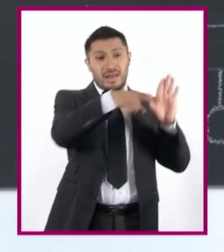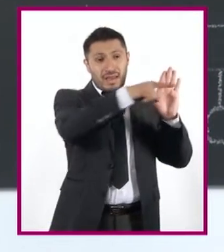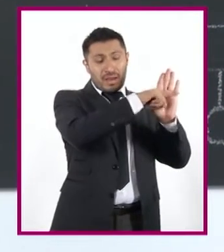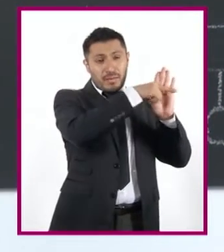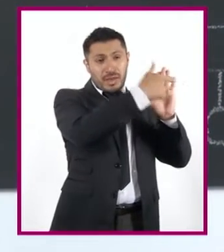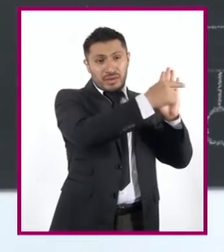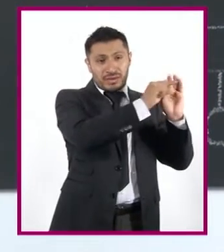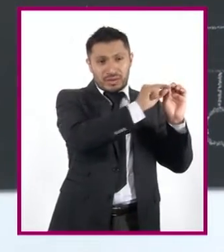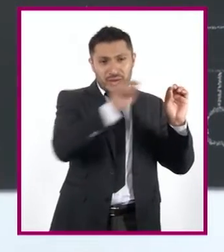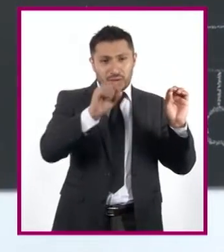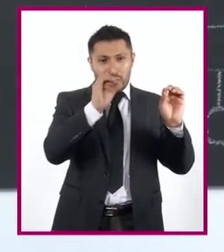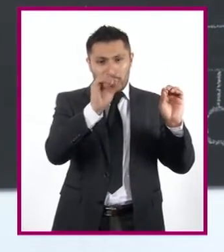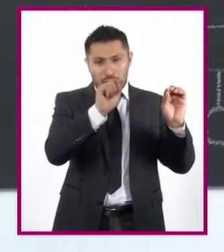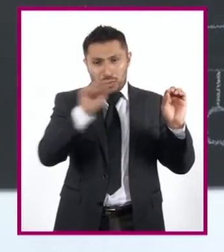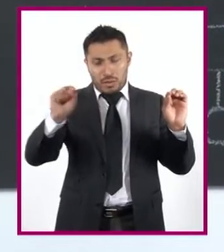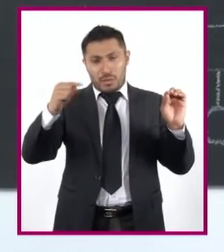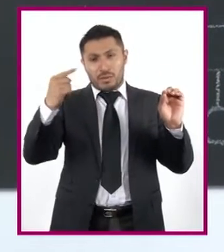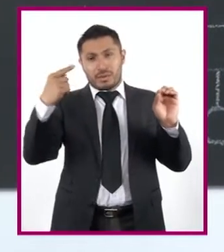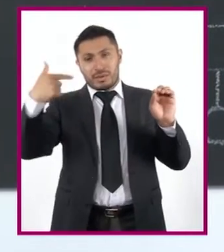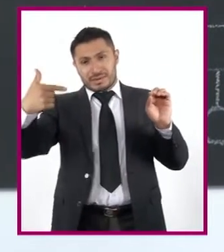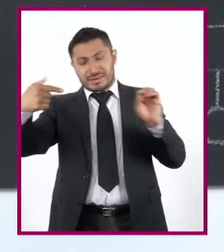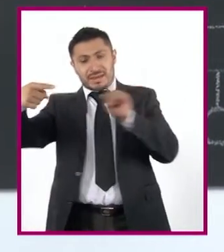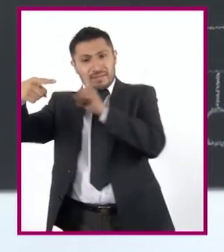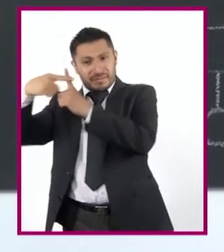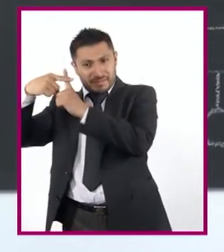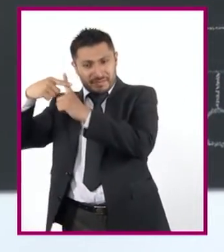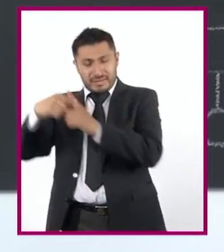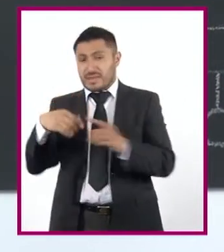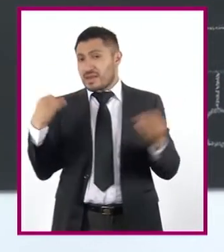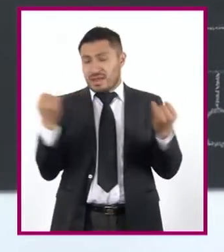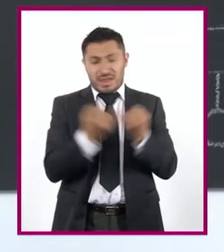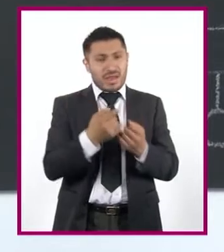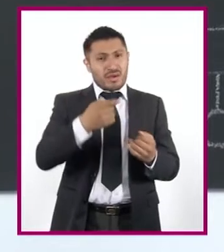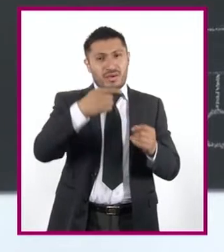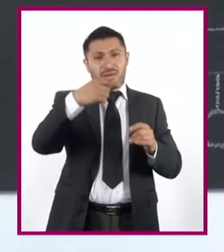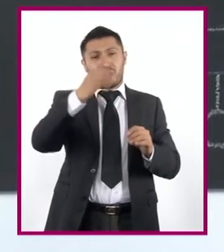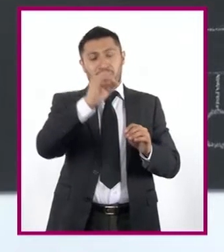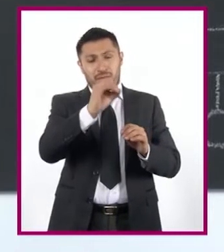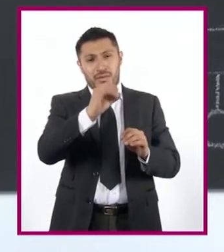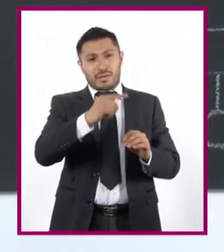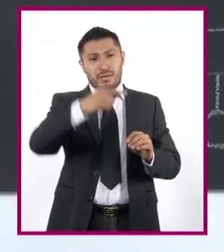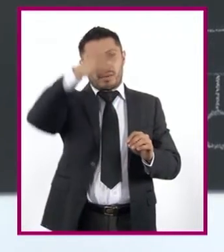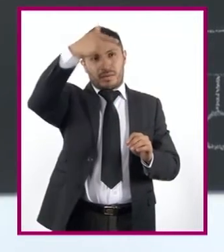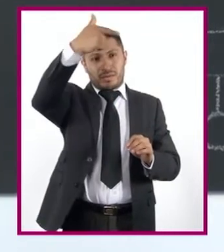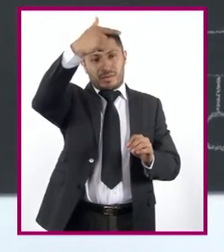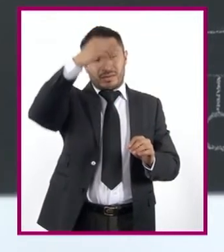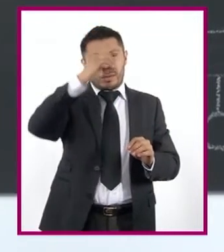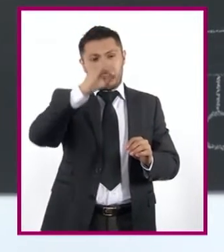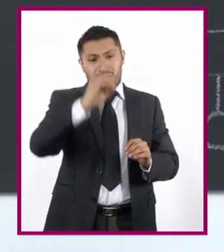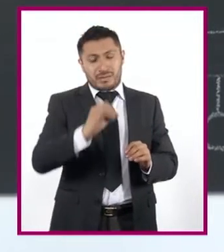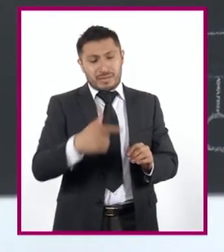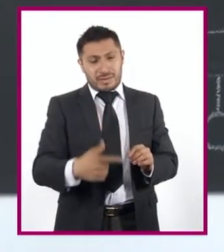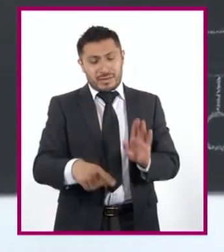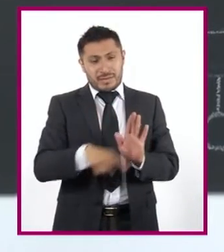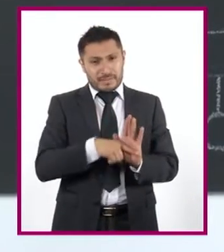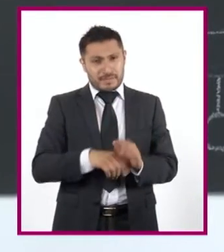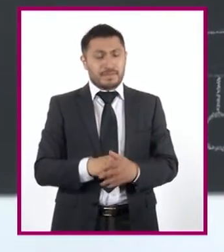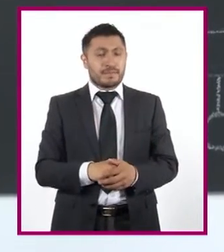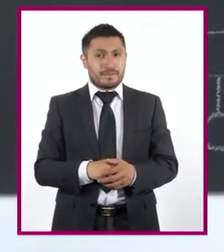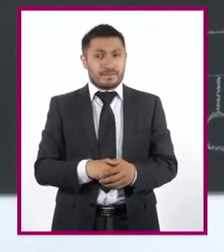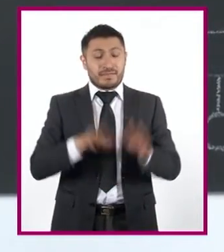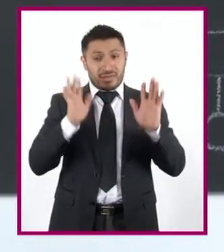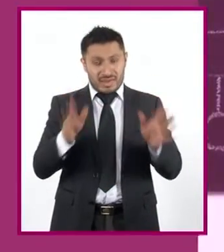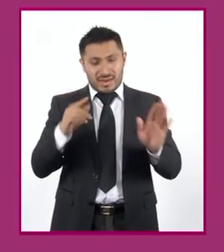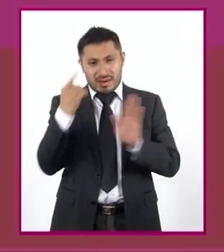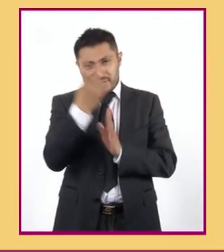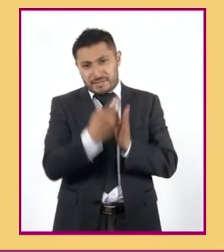7 positivo. Una vez que lo tengan, dibujen el polígono como se muestra a continuación.